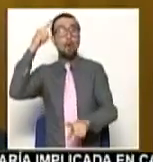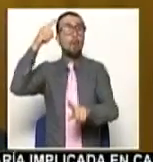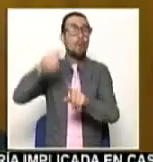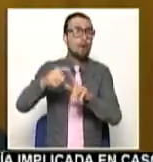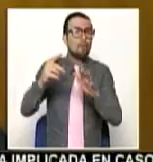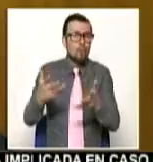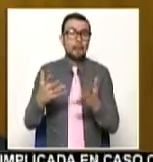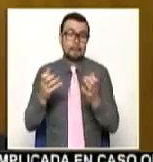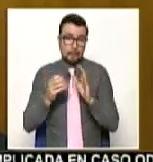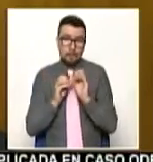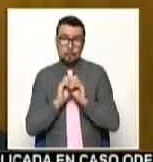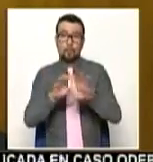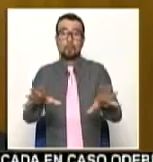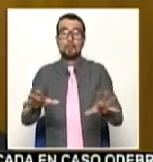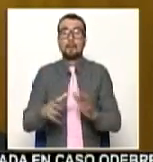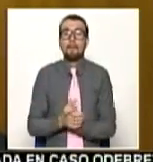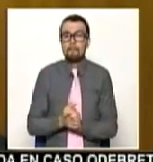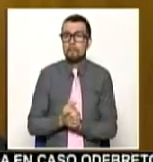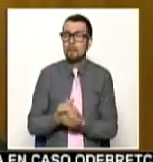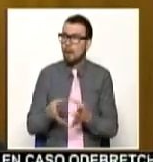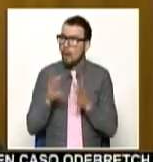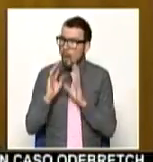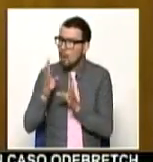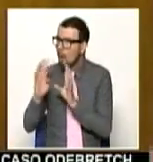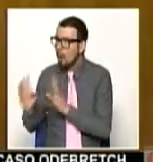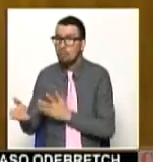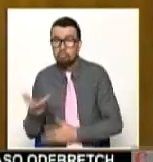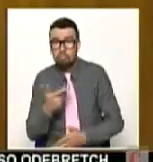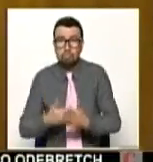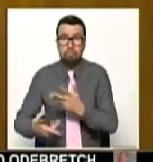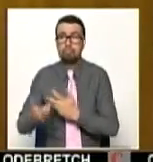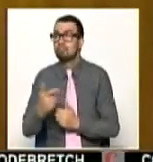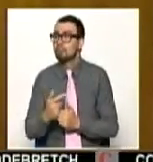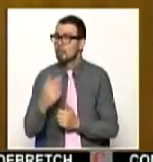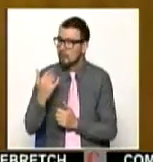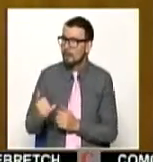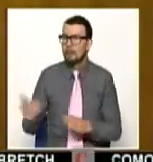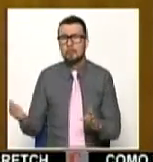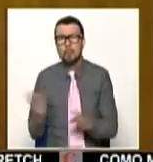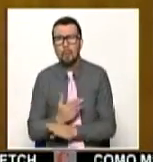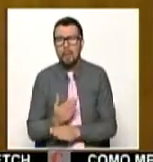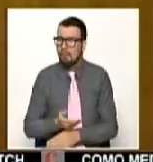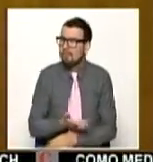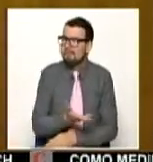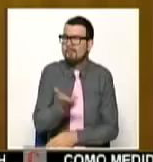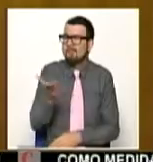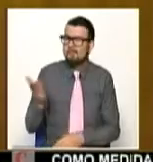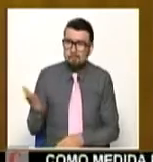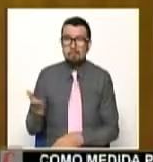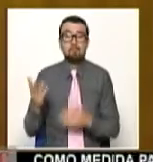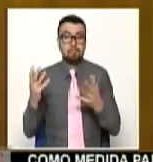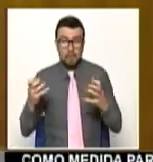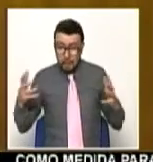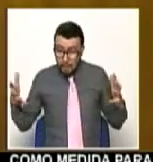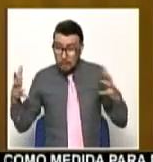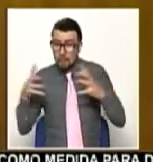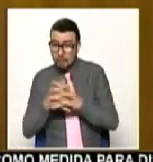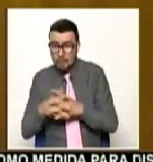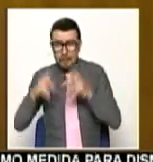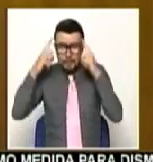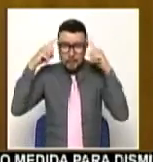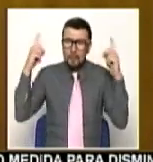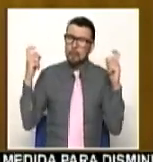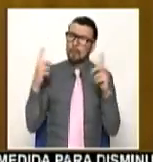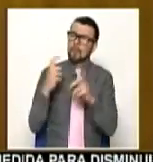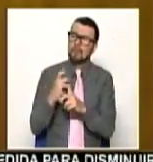es la oportunidad de que nuestras conversaciones intergeneracionales sobre los grandes problemas se asocien a la reflexión sobre lo